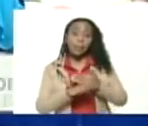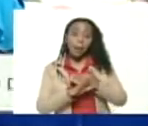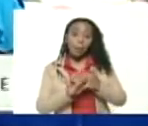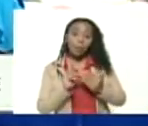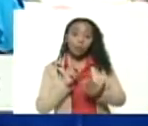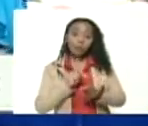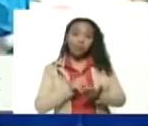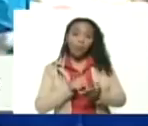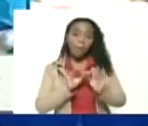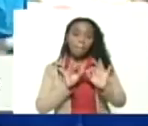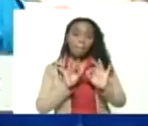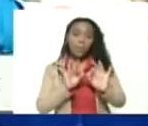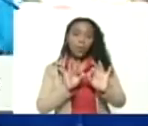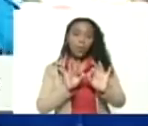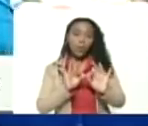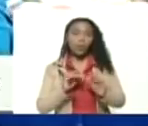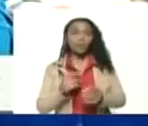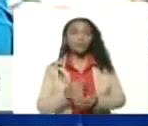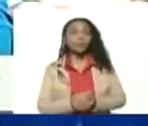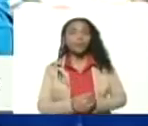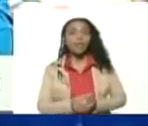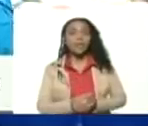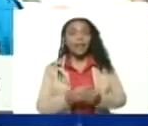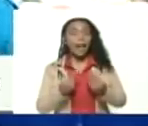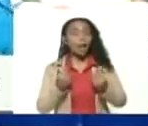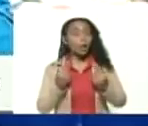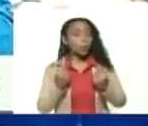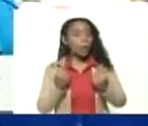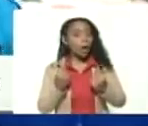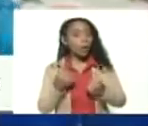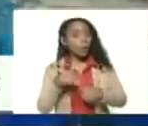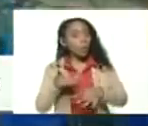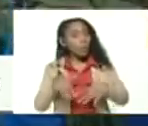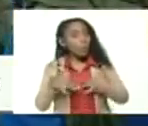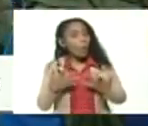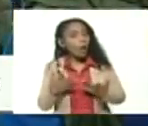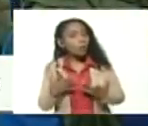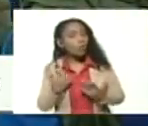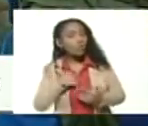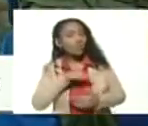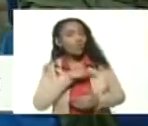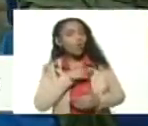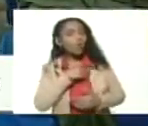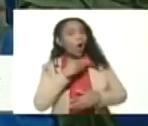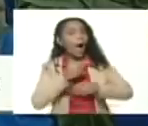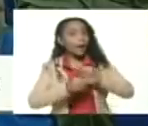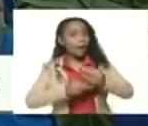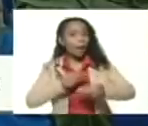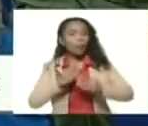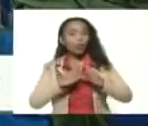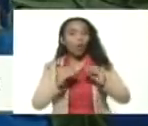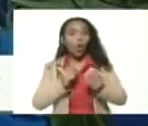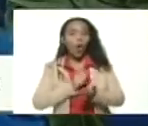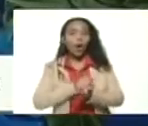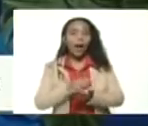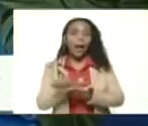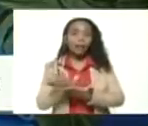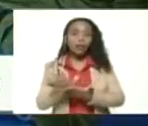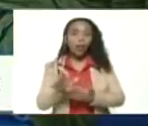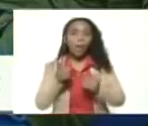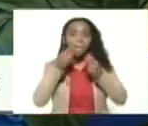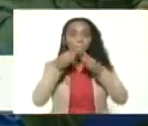punto óptimo de virtuosismo de la economía cuando nosotros garanticemos todos los gastos públicos con